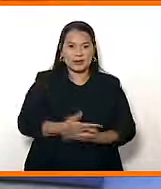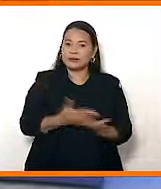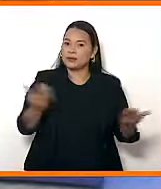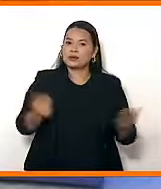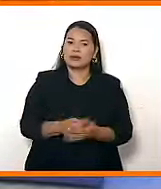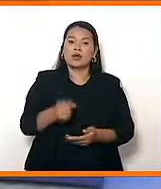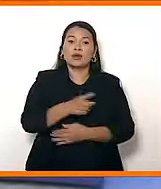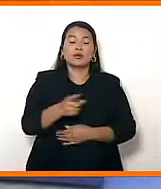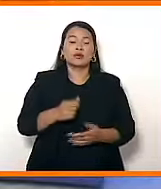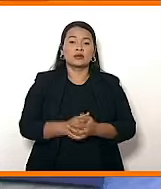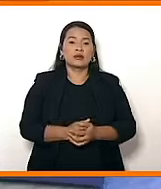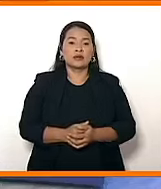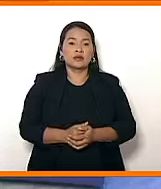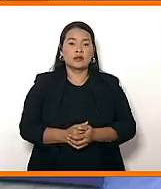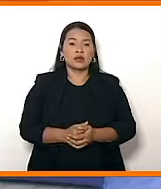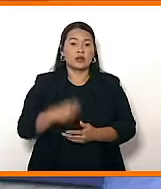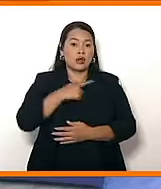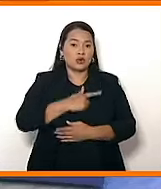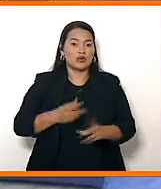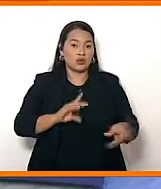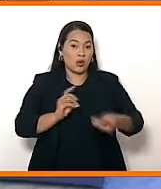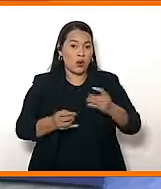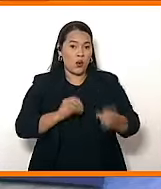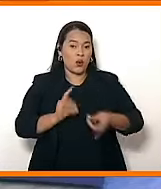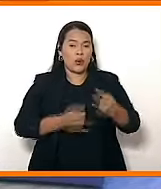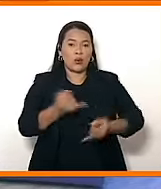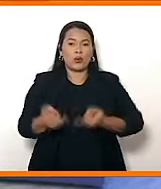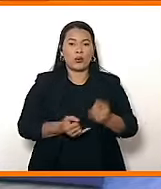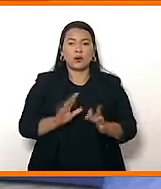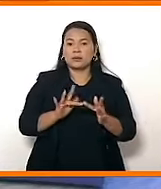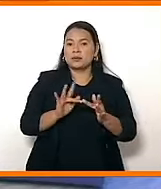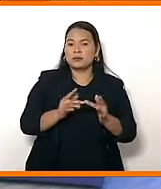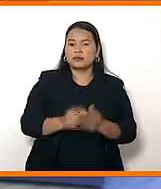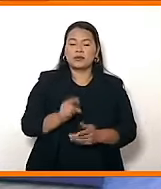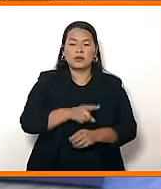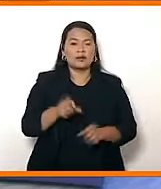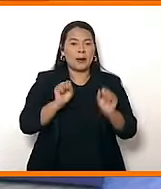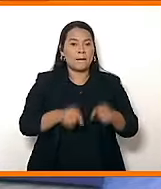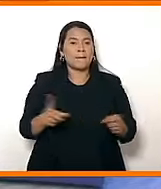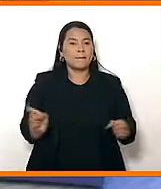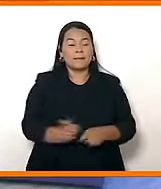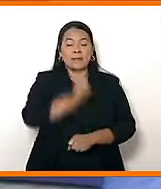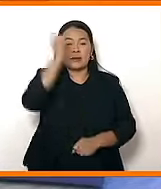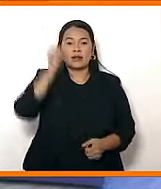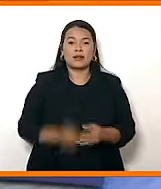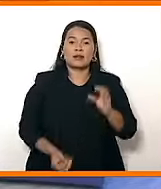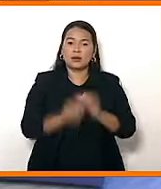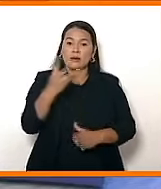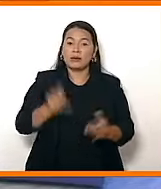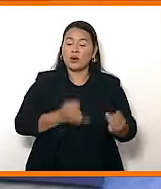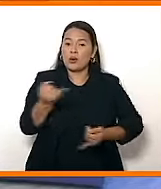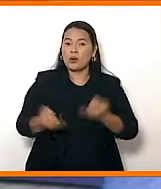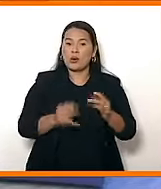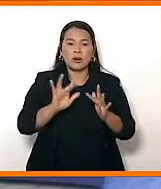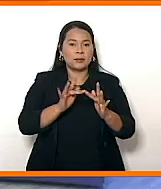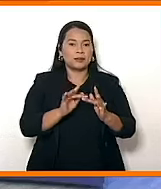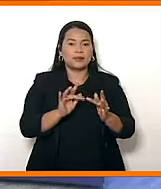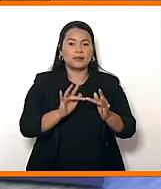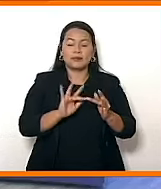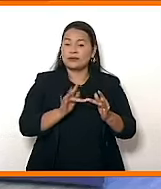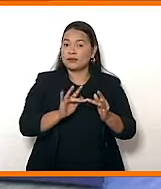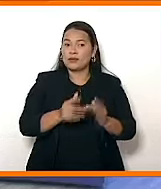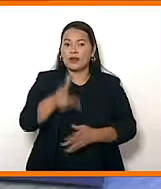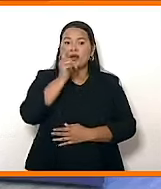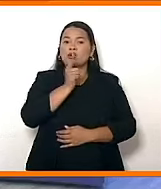sos fanático del póker, te comento que podés disfrutar y ganar a lo grande con los nuevos video pokers en Loto Gaming.